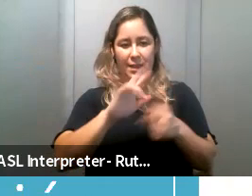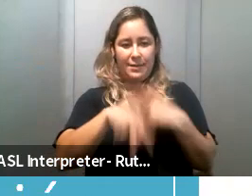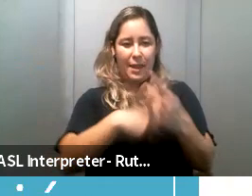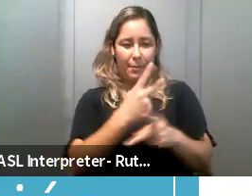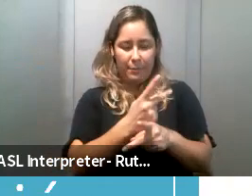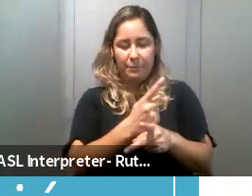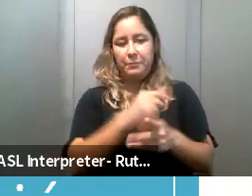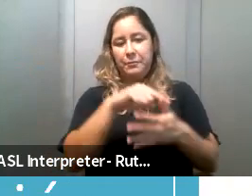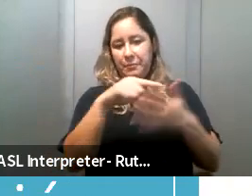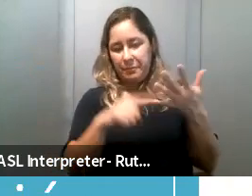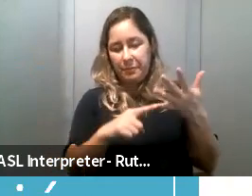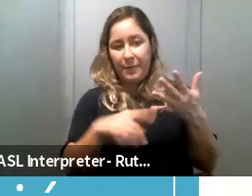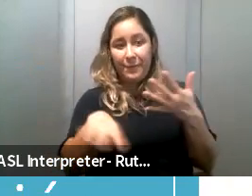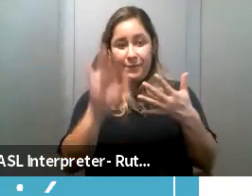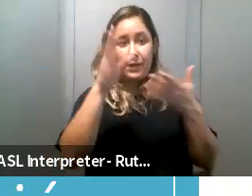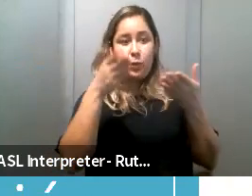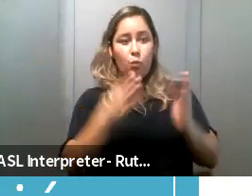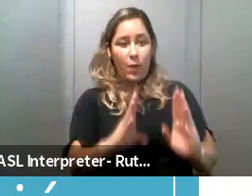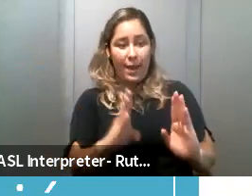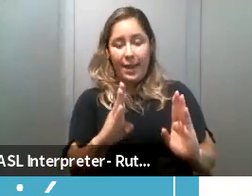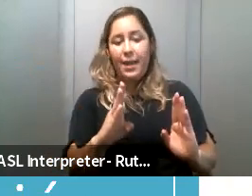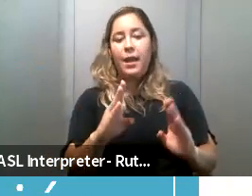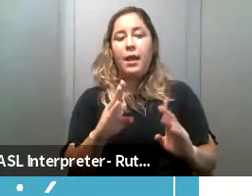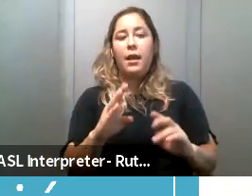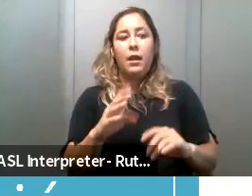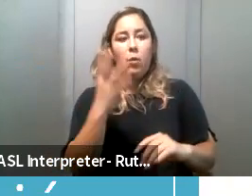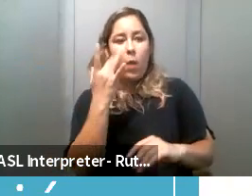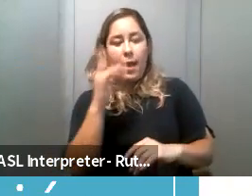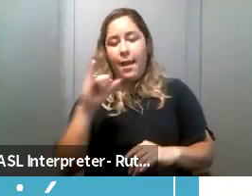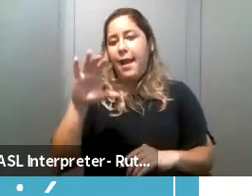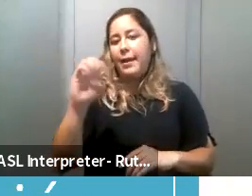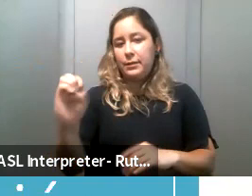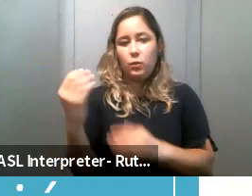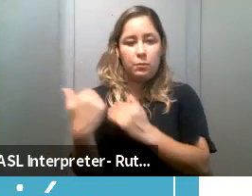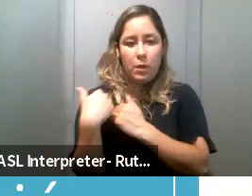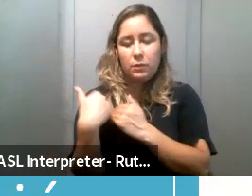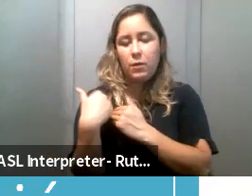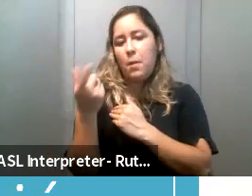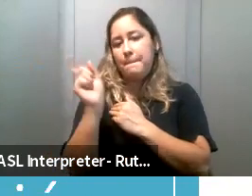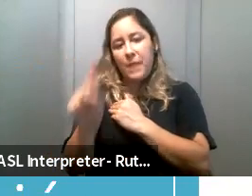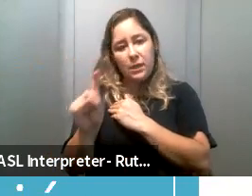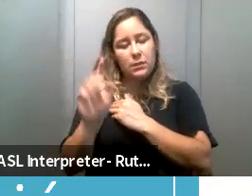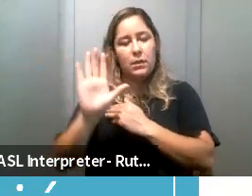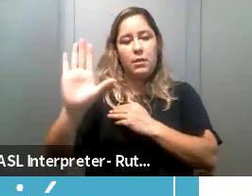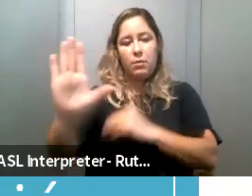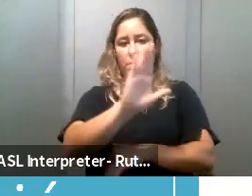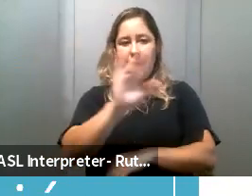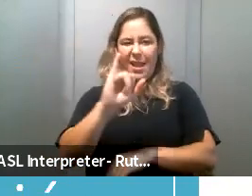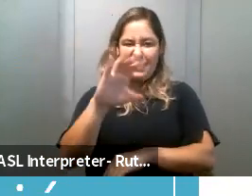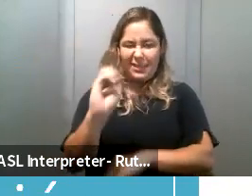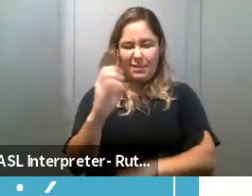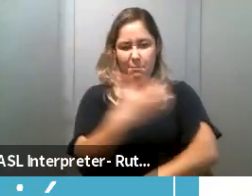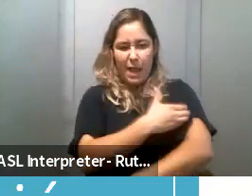visto una manera que ICE tiene la responsabilidad de revisar y usar su poder de liberar a personas